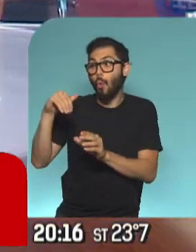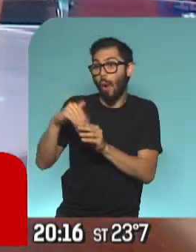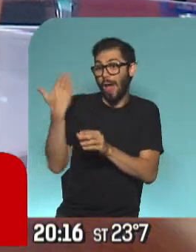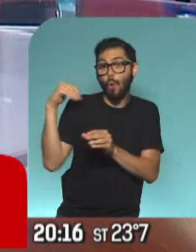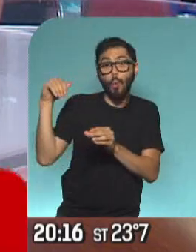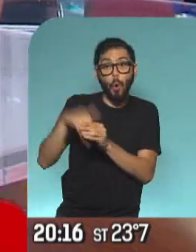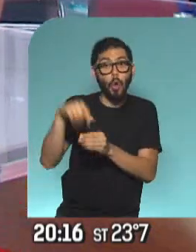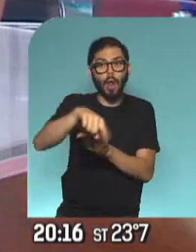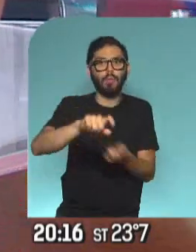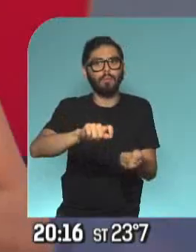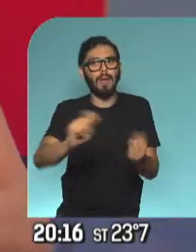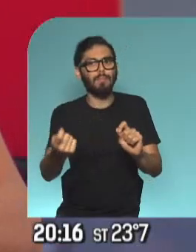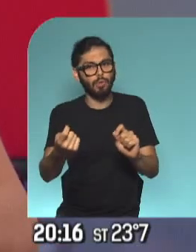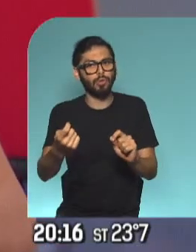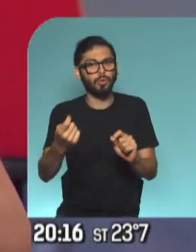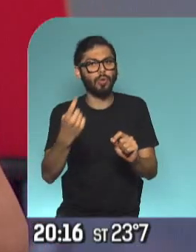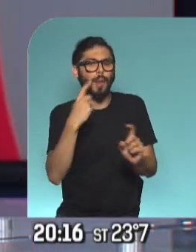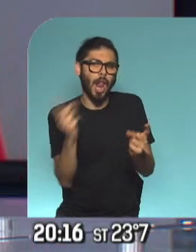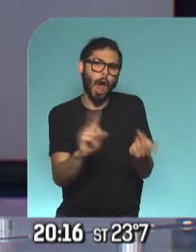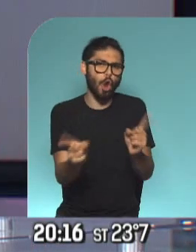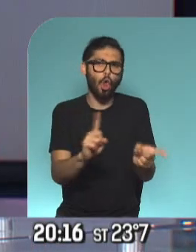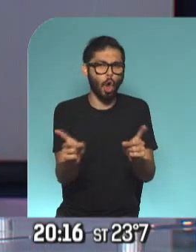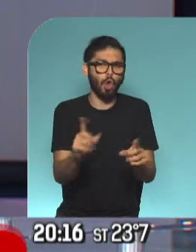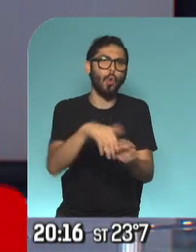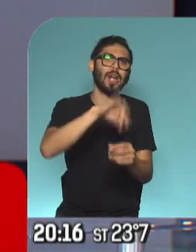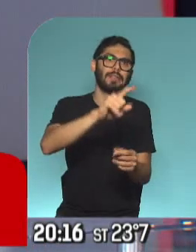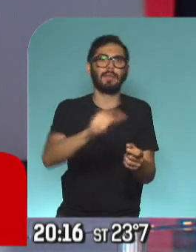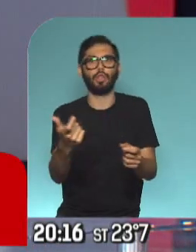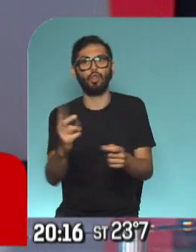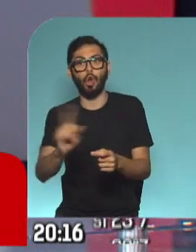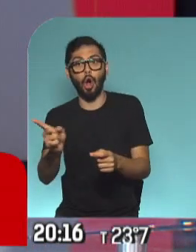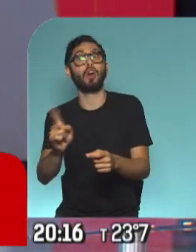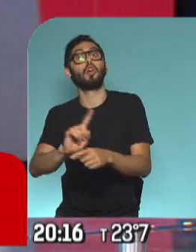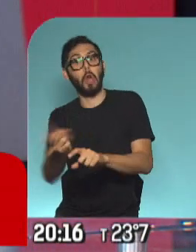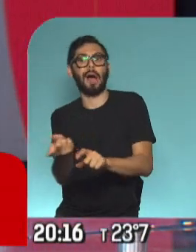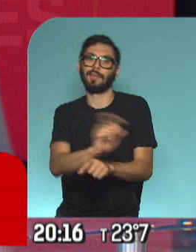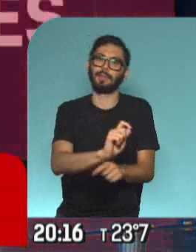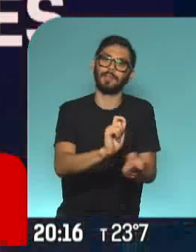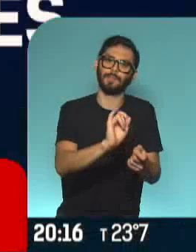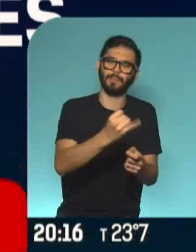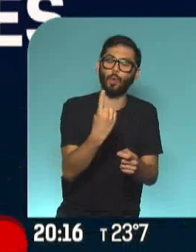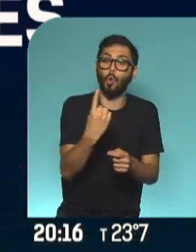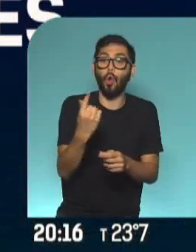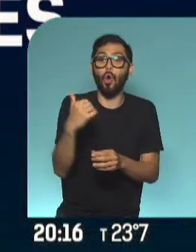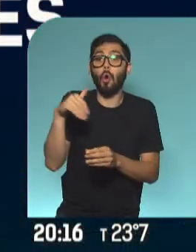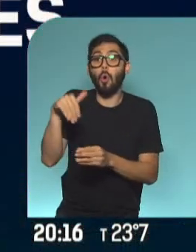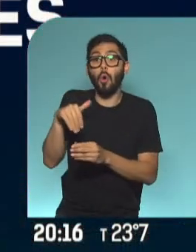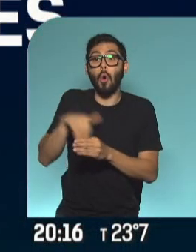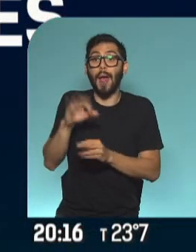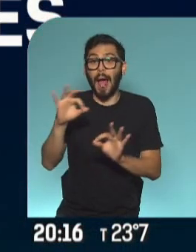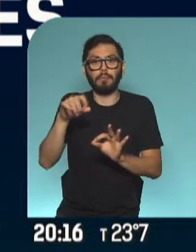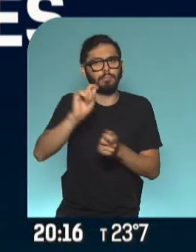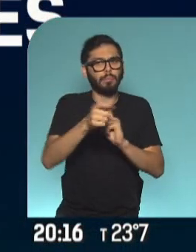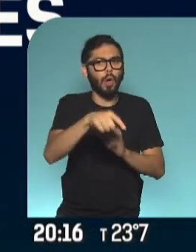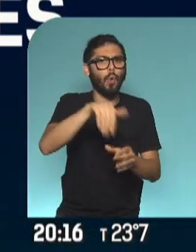en esta ocasión. Sí, para los dos casos. Para los dos casos, sí, hasta incluso alguien de una abstención a un voto a favor. Sí. Creo